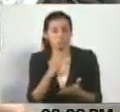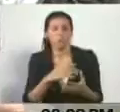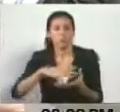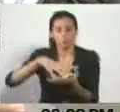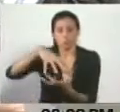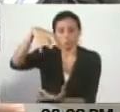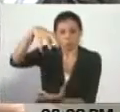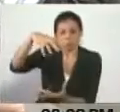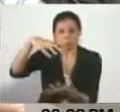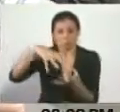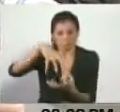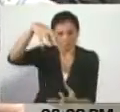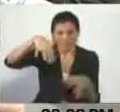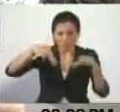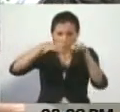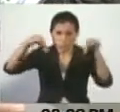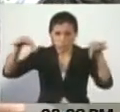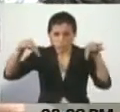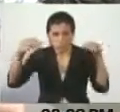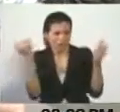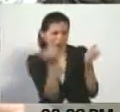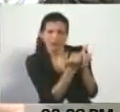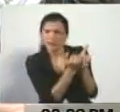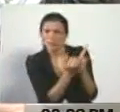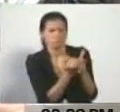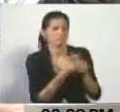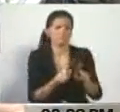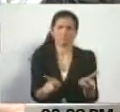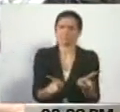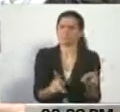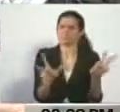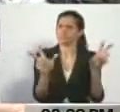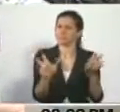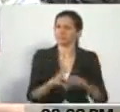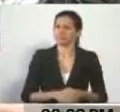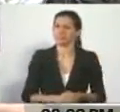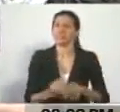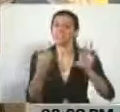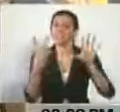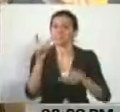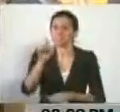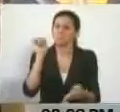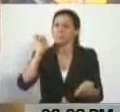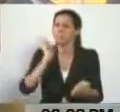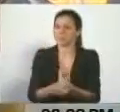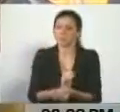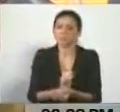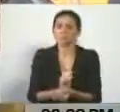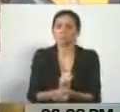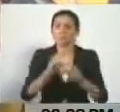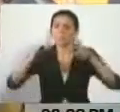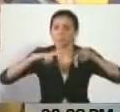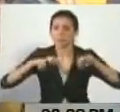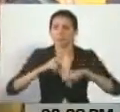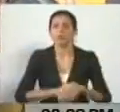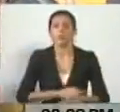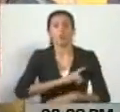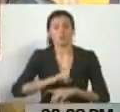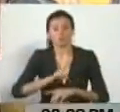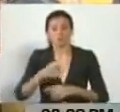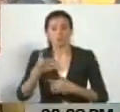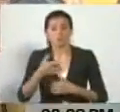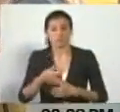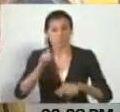de caraotas y granos de diverso tipo. Hay 7 personas detenidas por delitos comunes. La orden es sacar toda la chatarra.